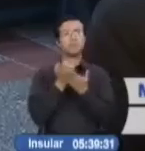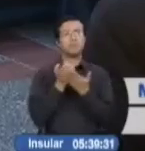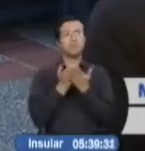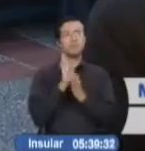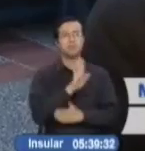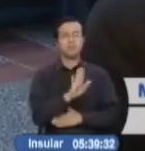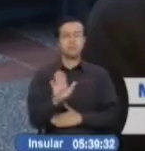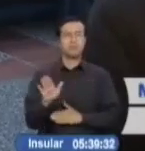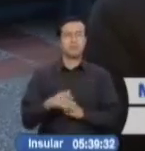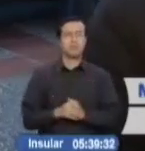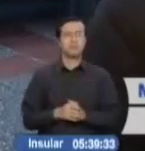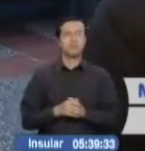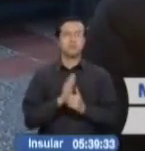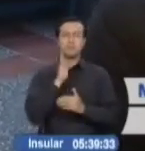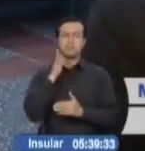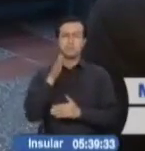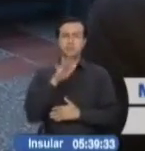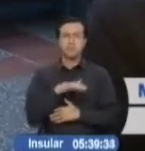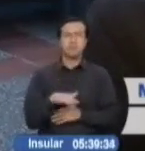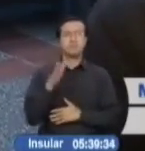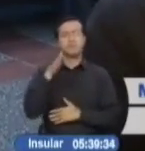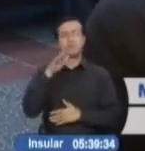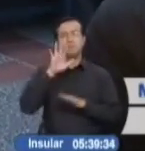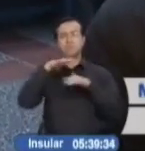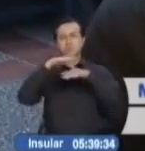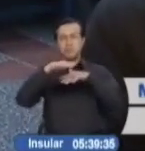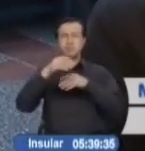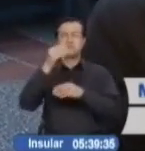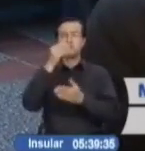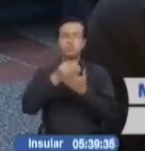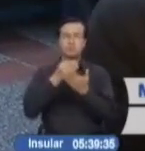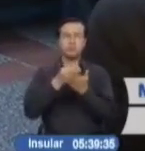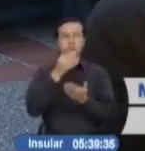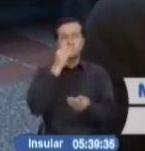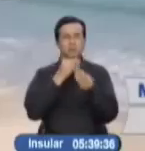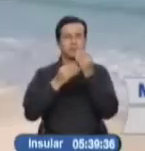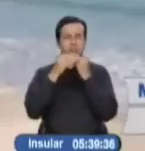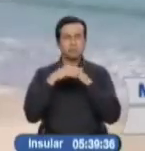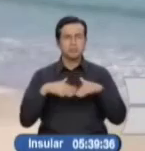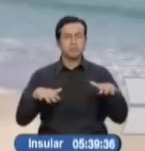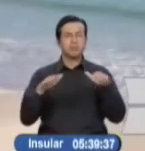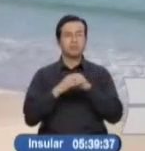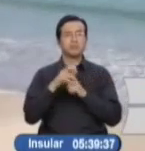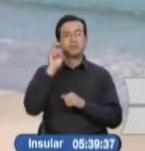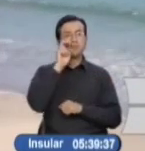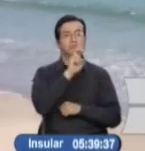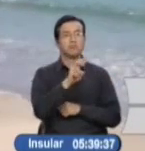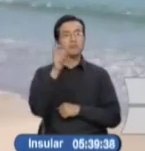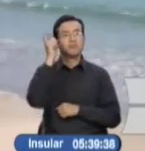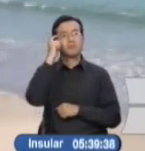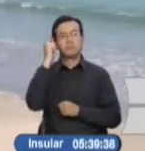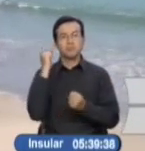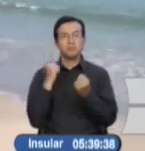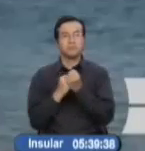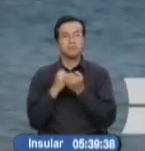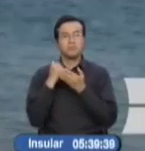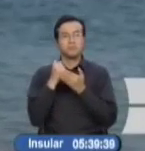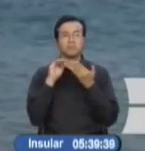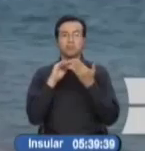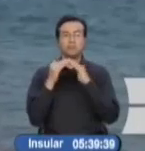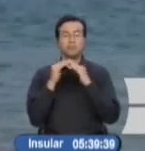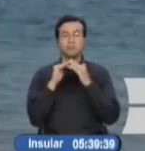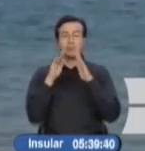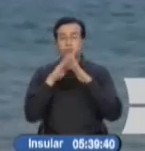estos sectores, yendo a las playas, consumiendo los productos que hayan ahí. Ve en el turismo la manera de aportar para que las